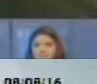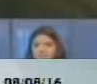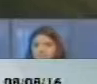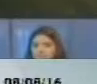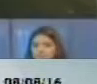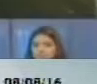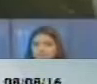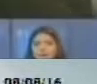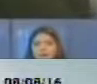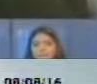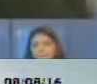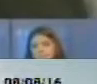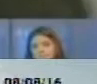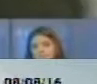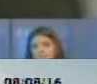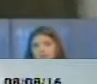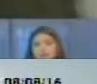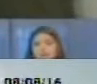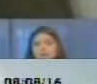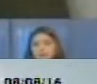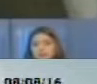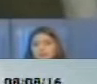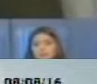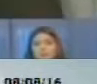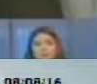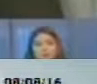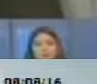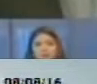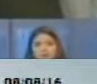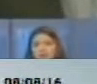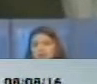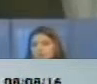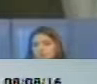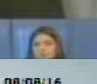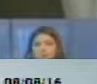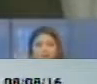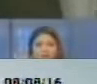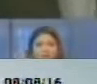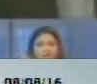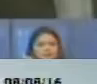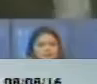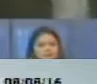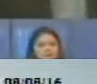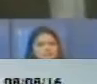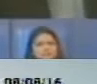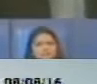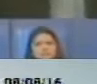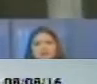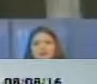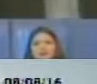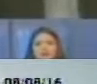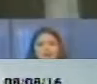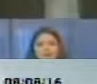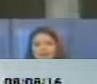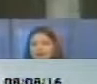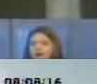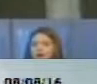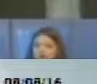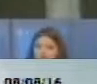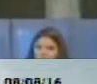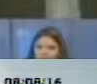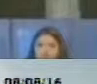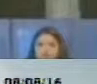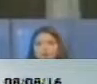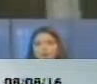a el mejoramiento en las condiciones productivas en toda la patria, lo que tiene que ver con la vialidad agrícola, con